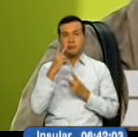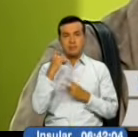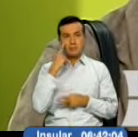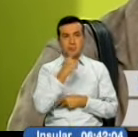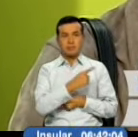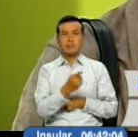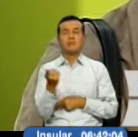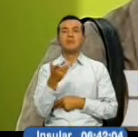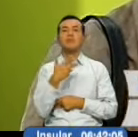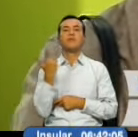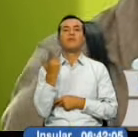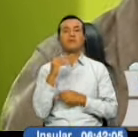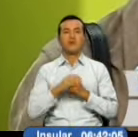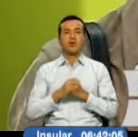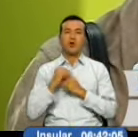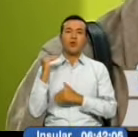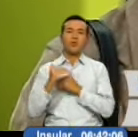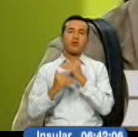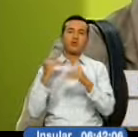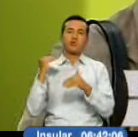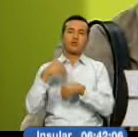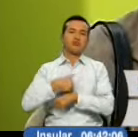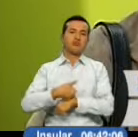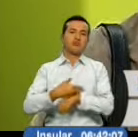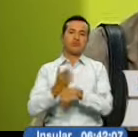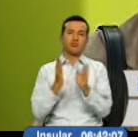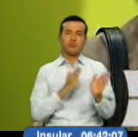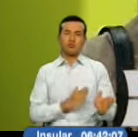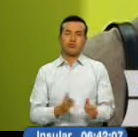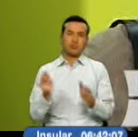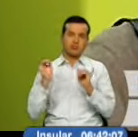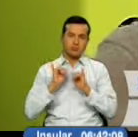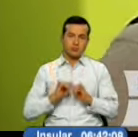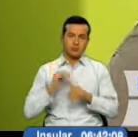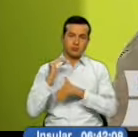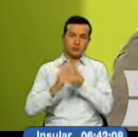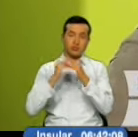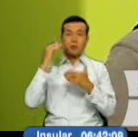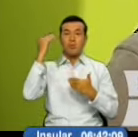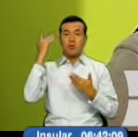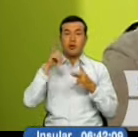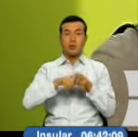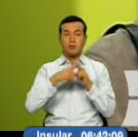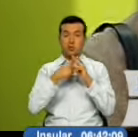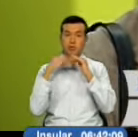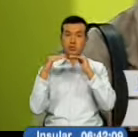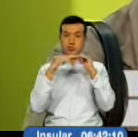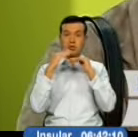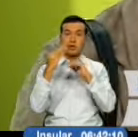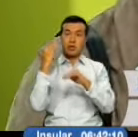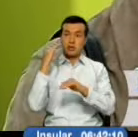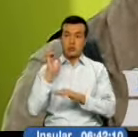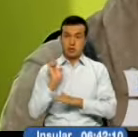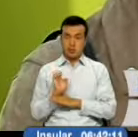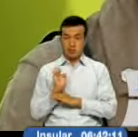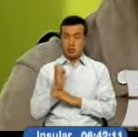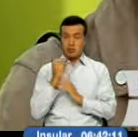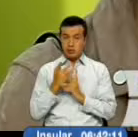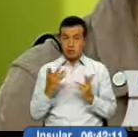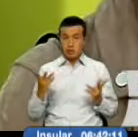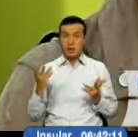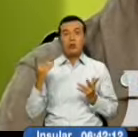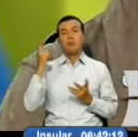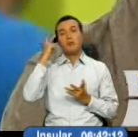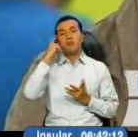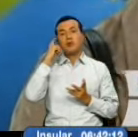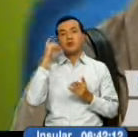dentro de un proceso más largo, es la continuación de un proceso político que empezó democráticamente hace años en Ecuador, y en ese sentido creo que en la